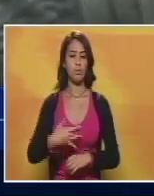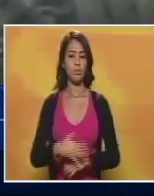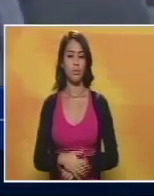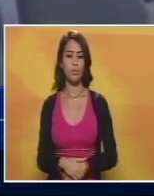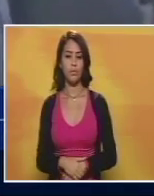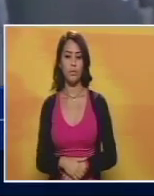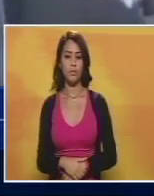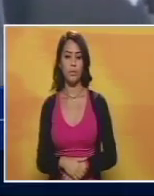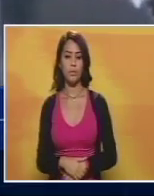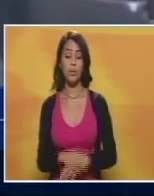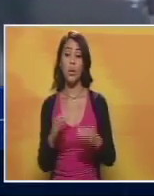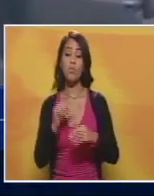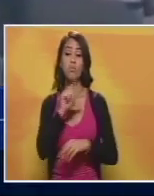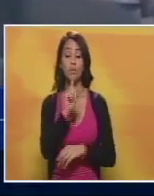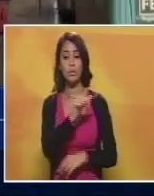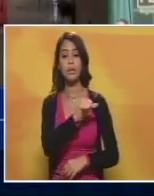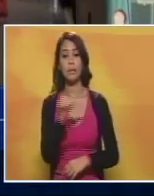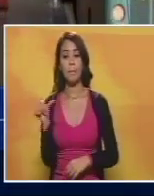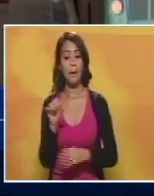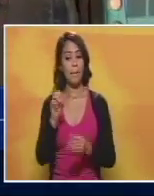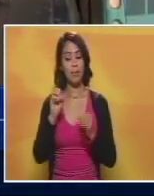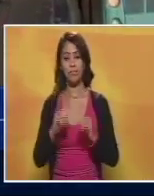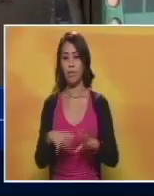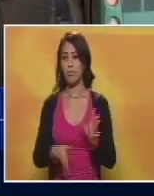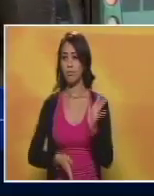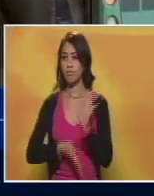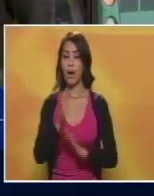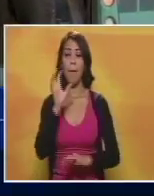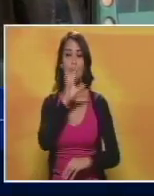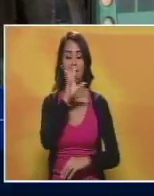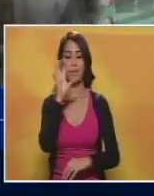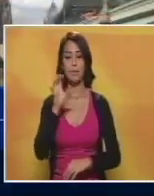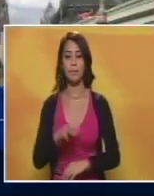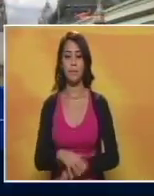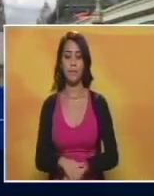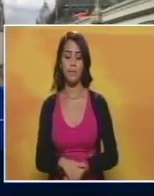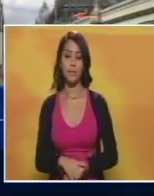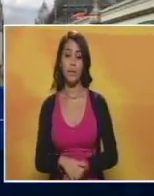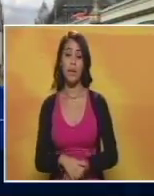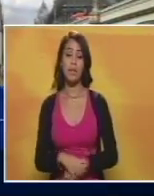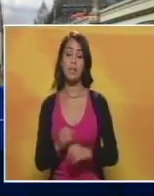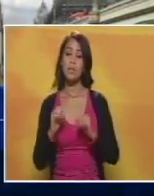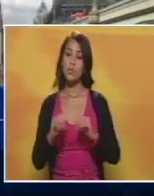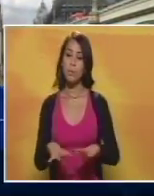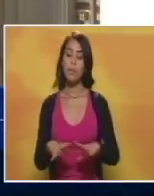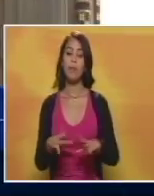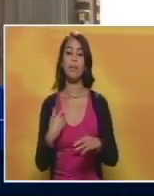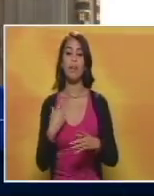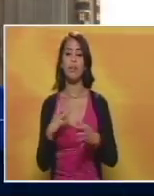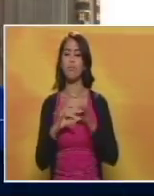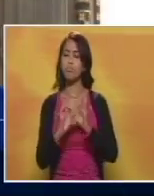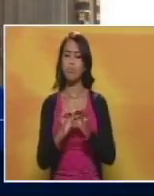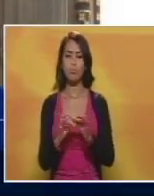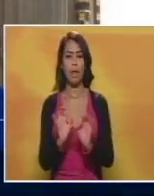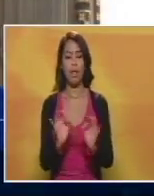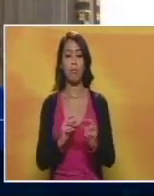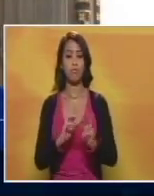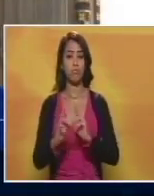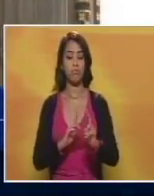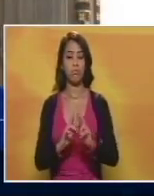También dijo que Venezuela solicitará a UNASUR y a la ONU crear un comité de buenas prácticas electorales por considerar que se cometieron